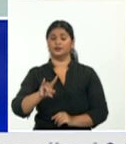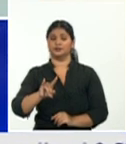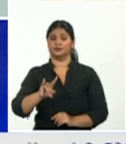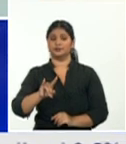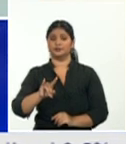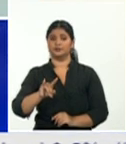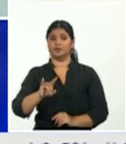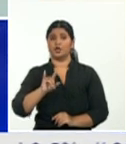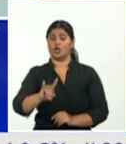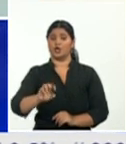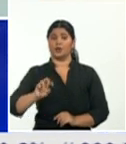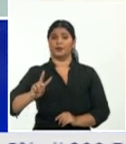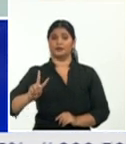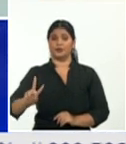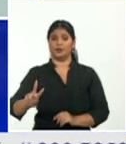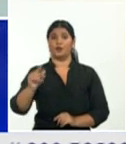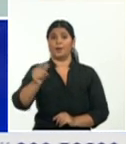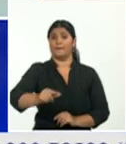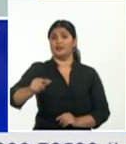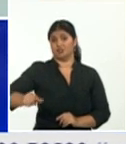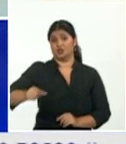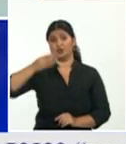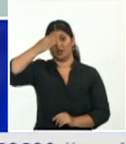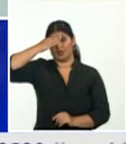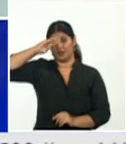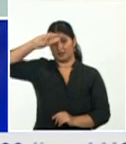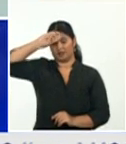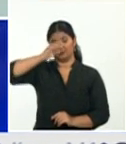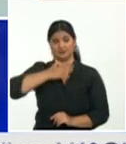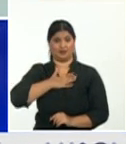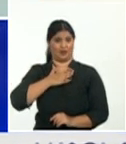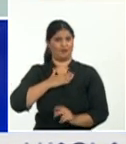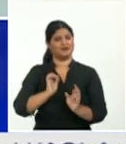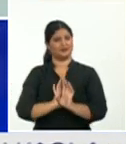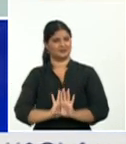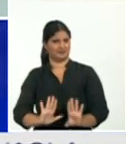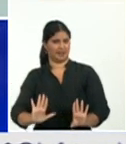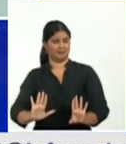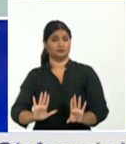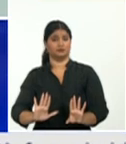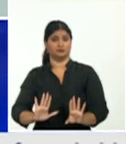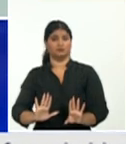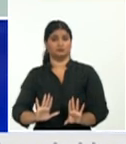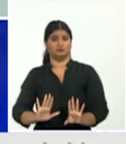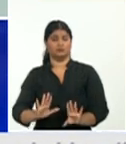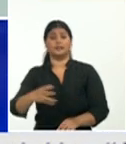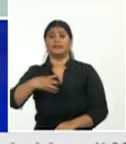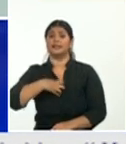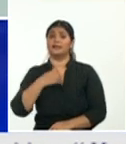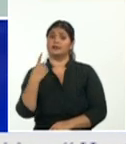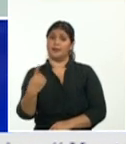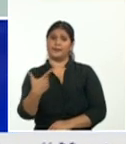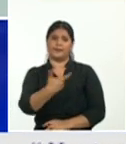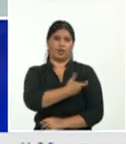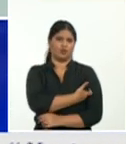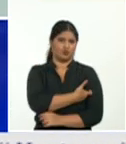1.884.592 cubanos se han puesto al menos la primera dosis de la COVID-19.